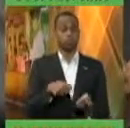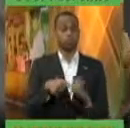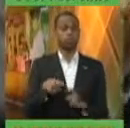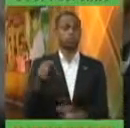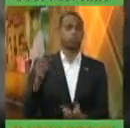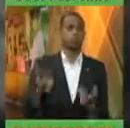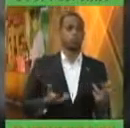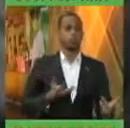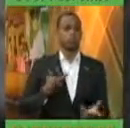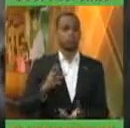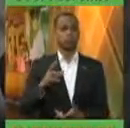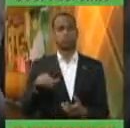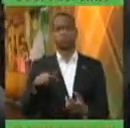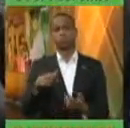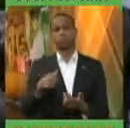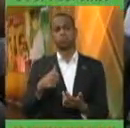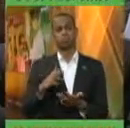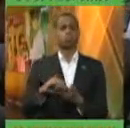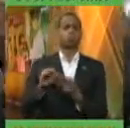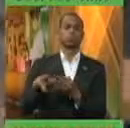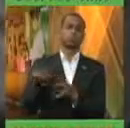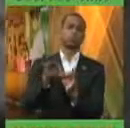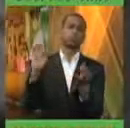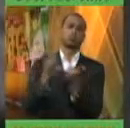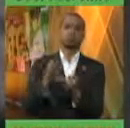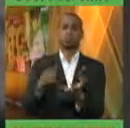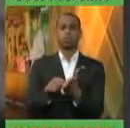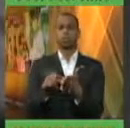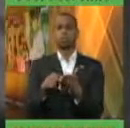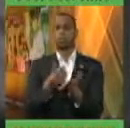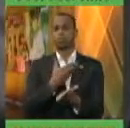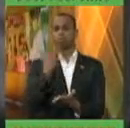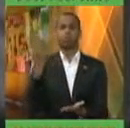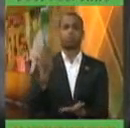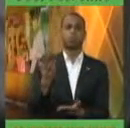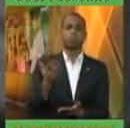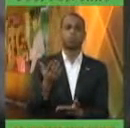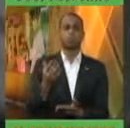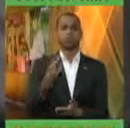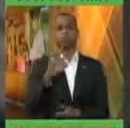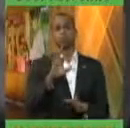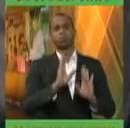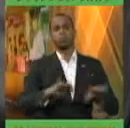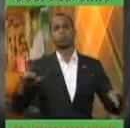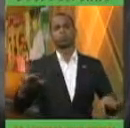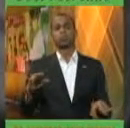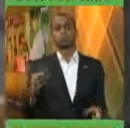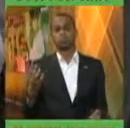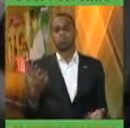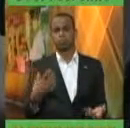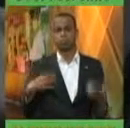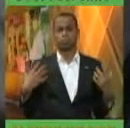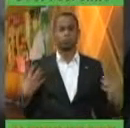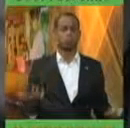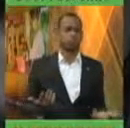porque contribuye a declarar una familia que no tenía documentos y vides de nueve hijos o